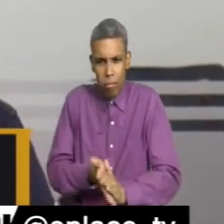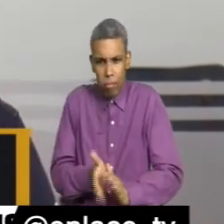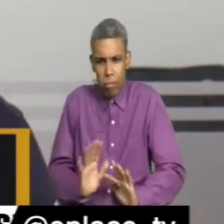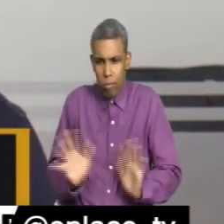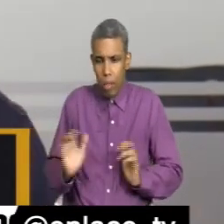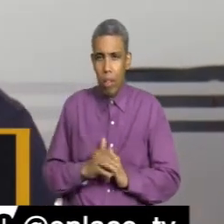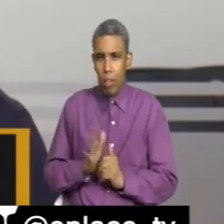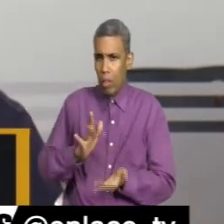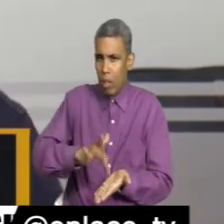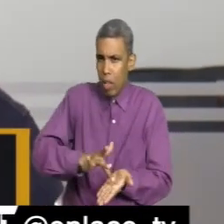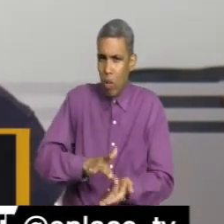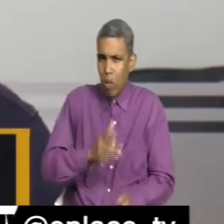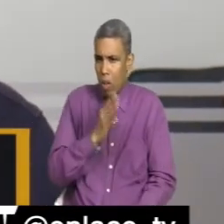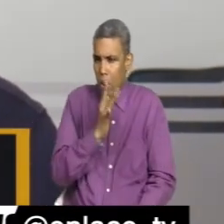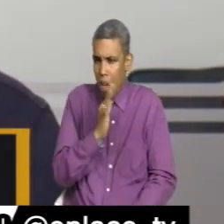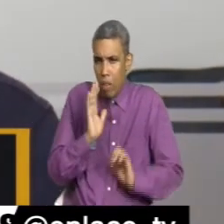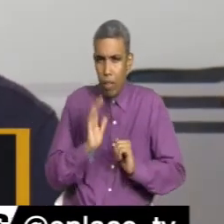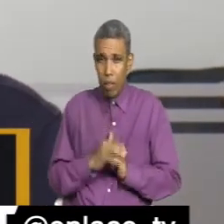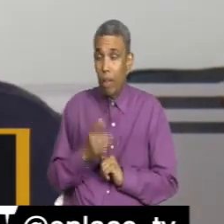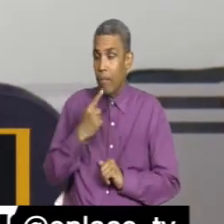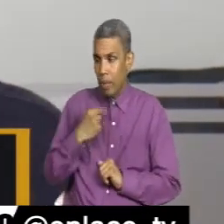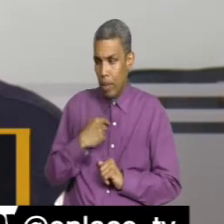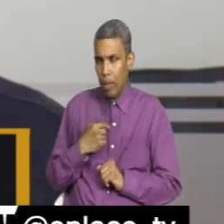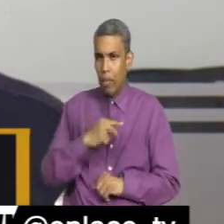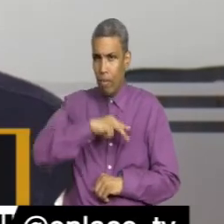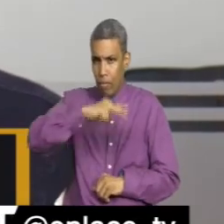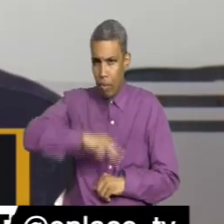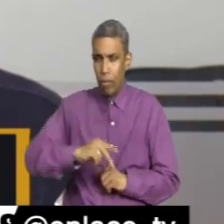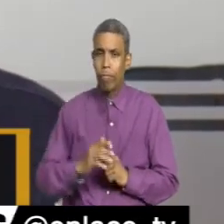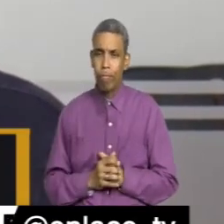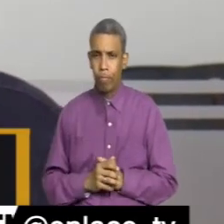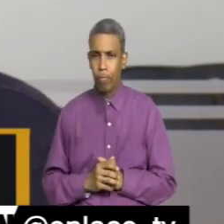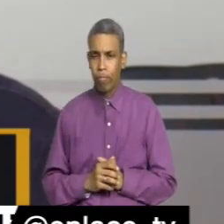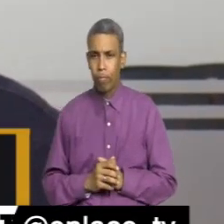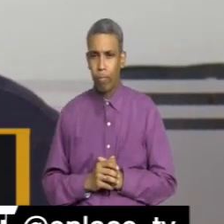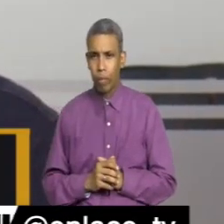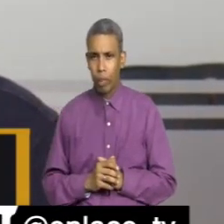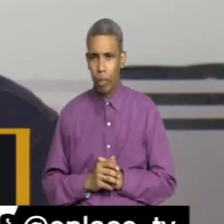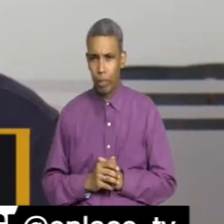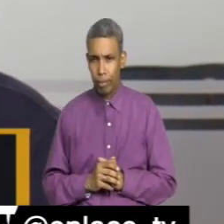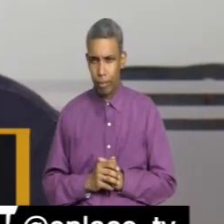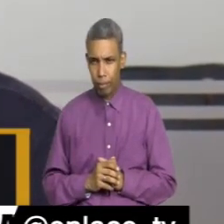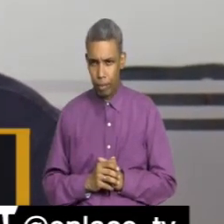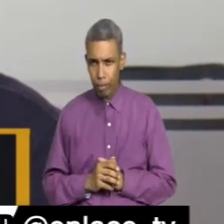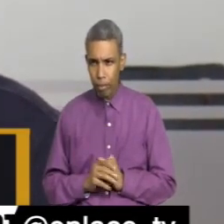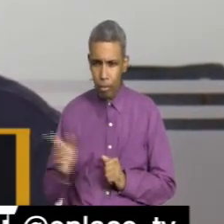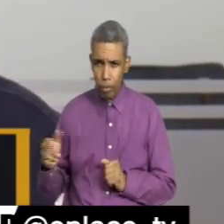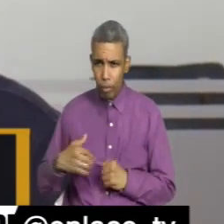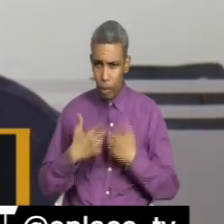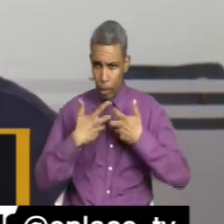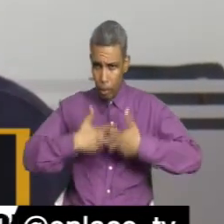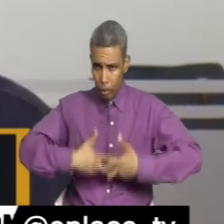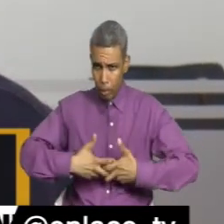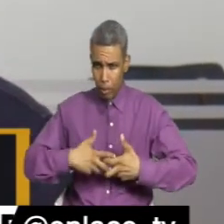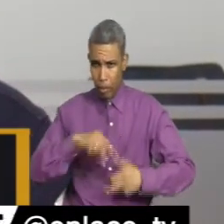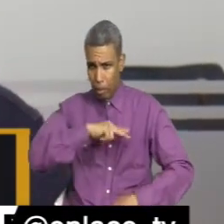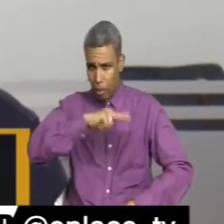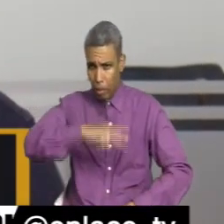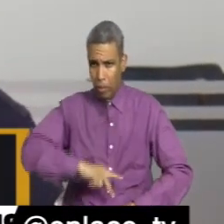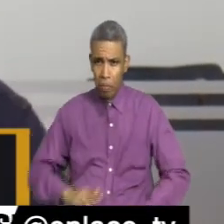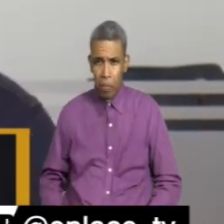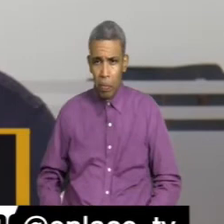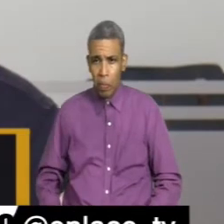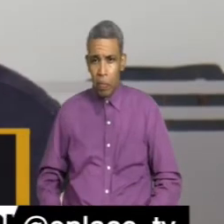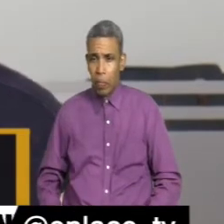sus prestaciones sociales, sus salarios. Una vez iniciaron ellos el cese de actividades, ya realmente ese conflicto